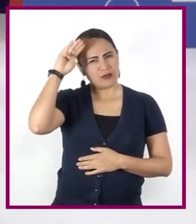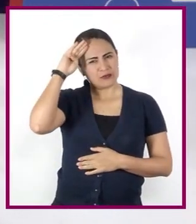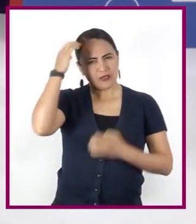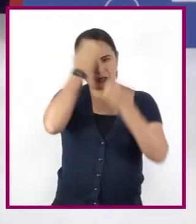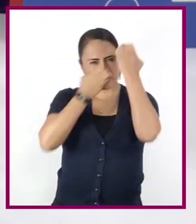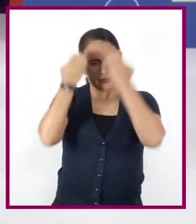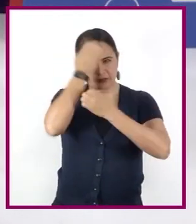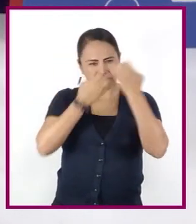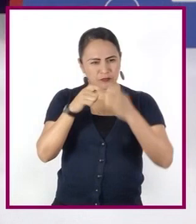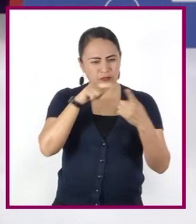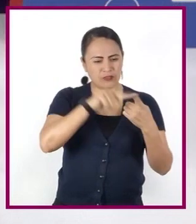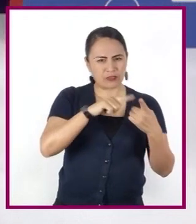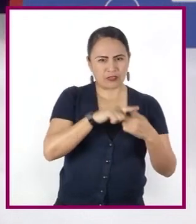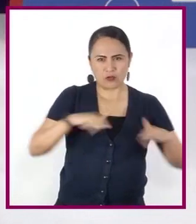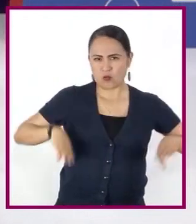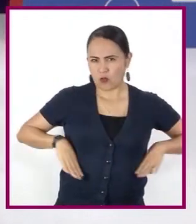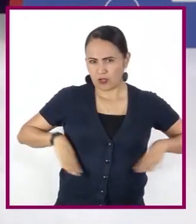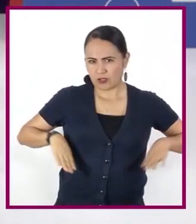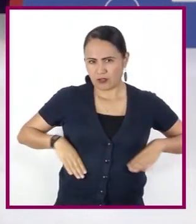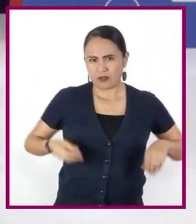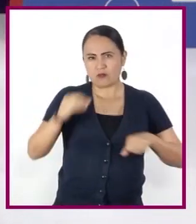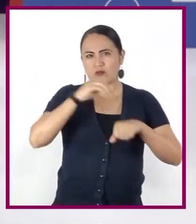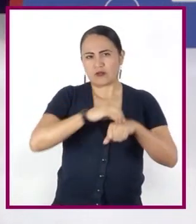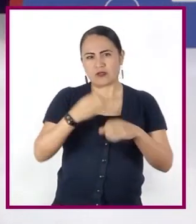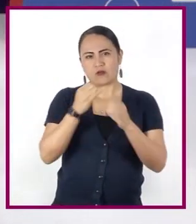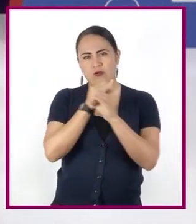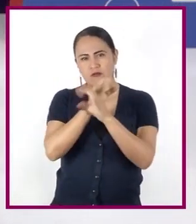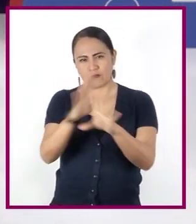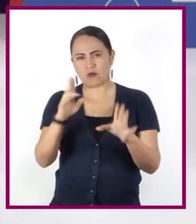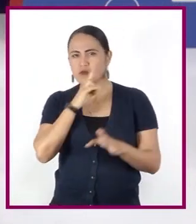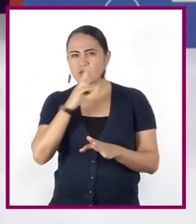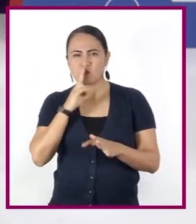hay entre los adjetivos y las notas informativas.